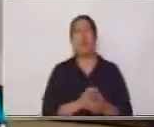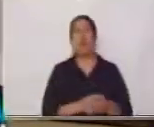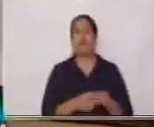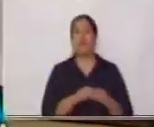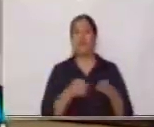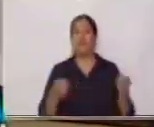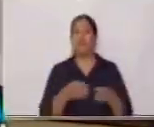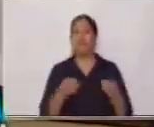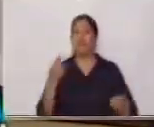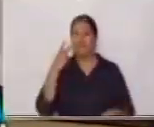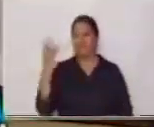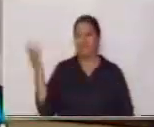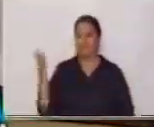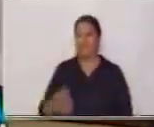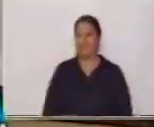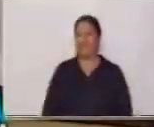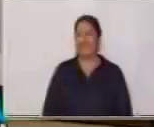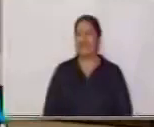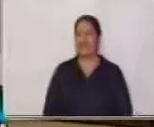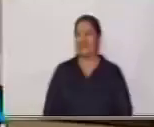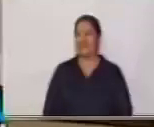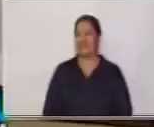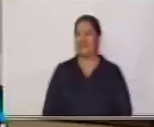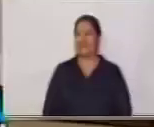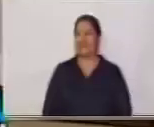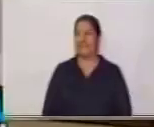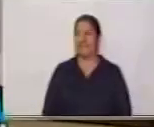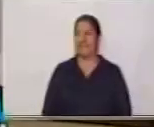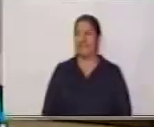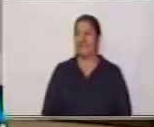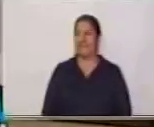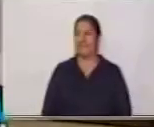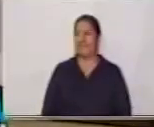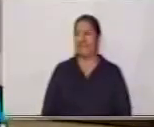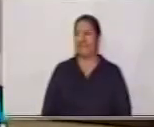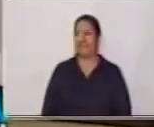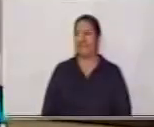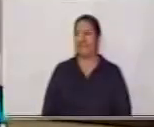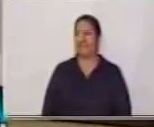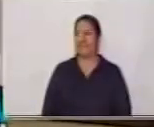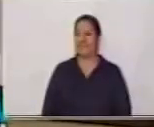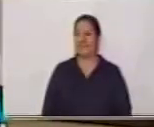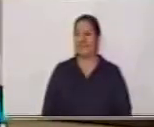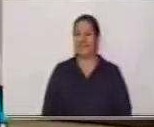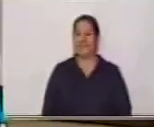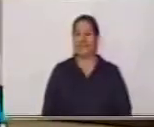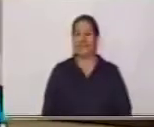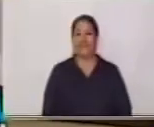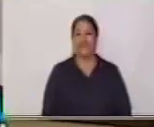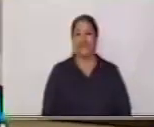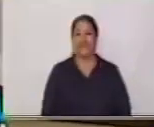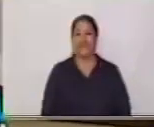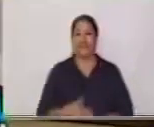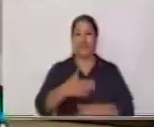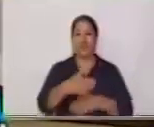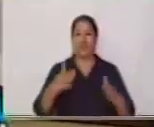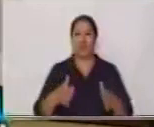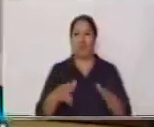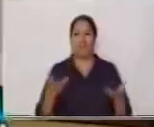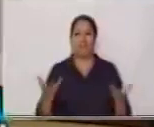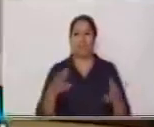una caja. Por la forma, es un rectángulo. Tiene como destapar. Veamos qué hay